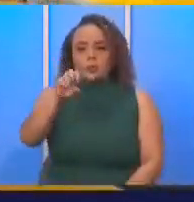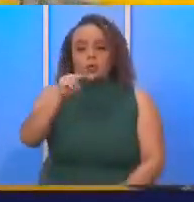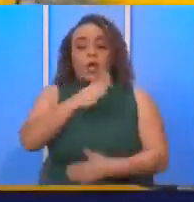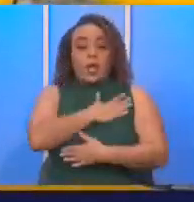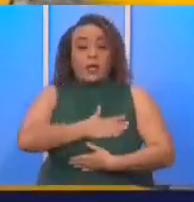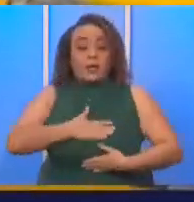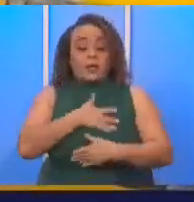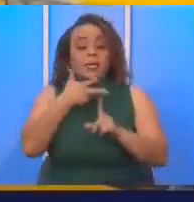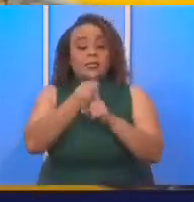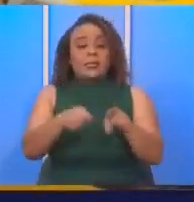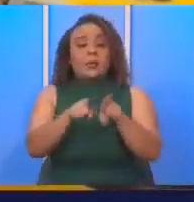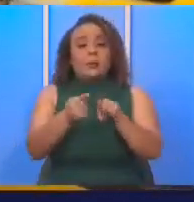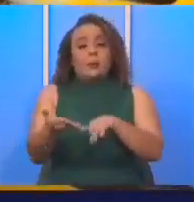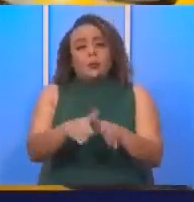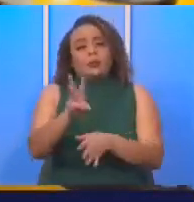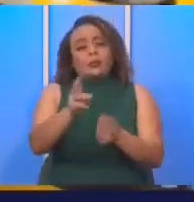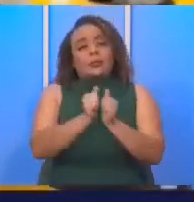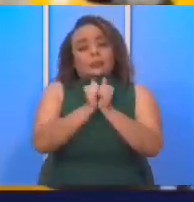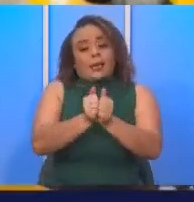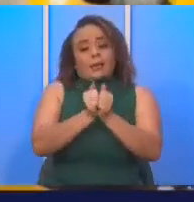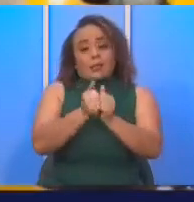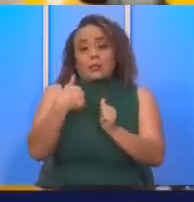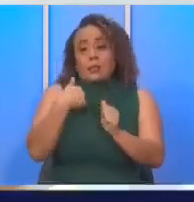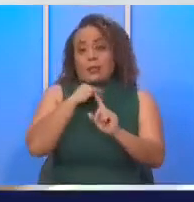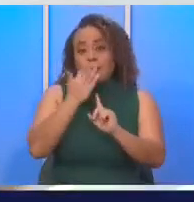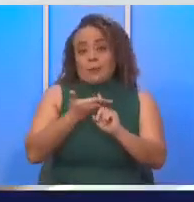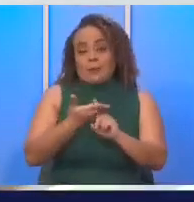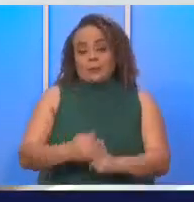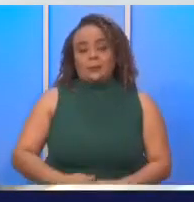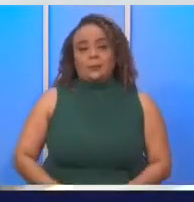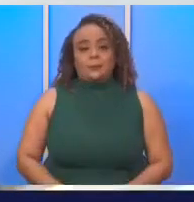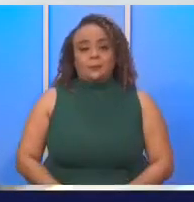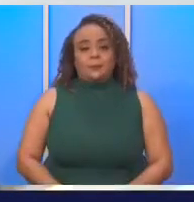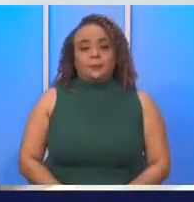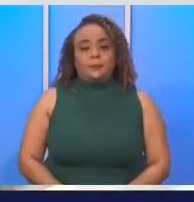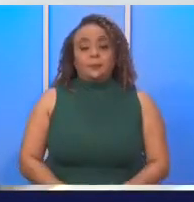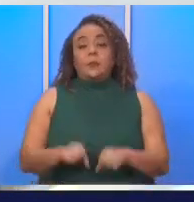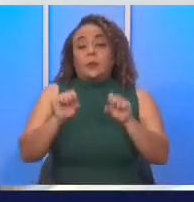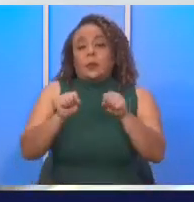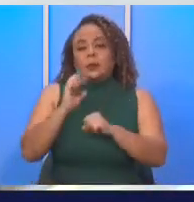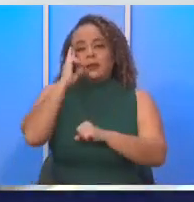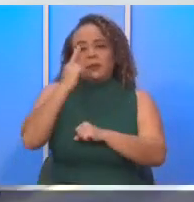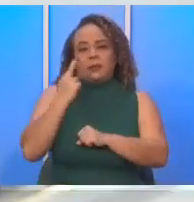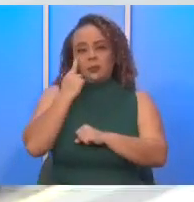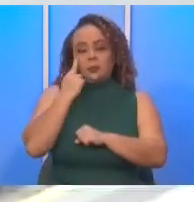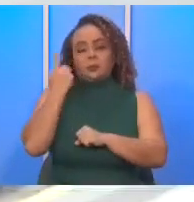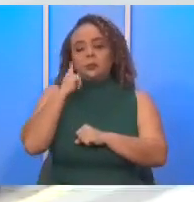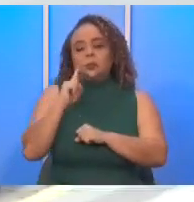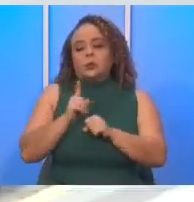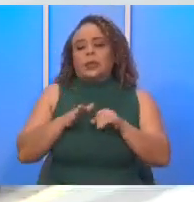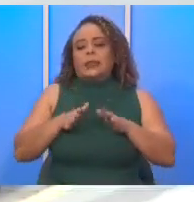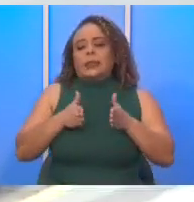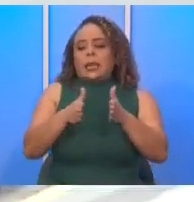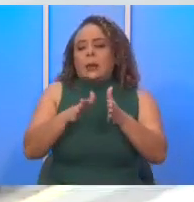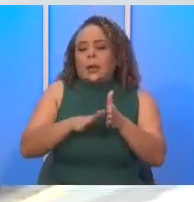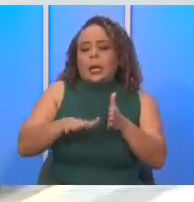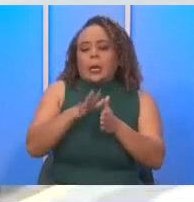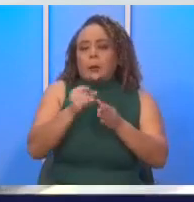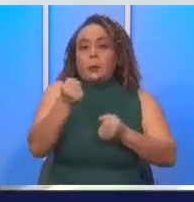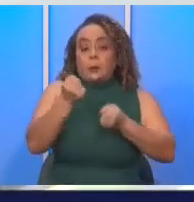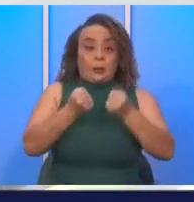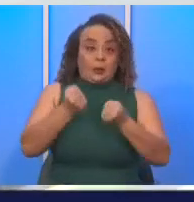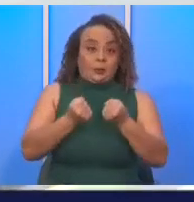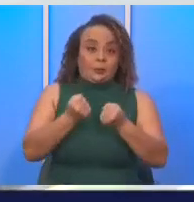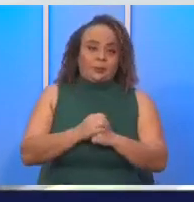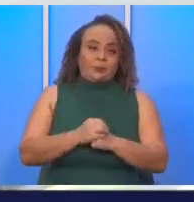accidente también murieron seis caballos que transportaban las víctimas. La posible causa, por el tipo de terreno y de todo, y el vehículo que